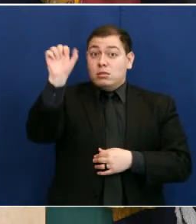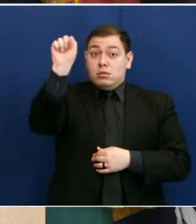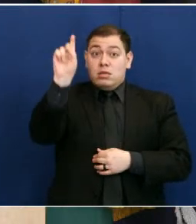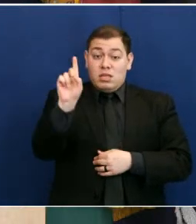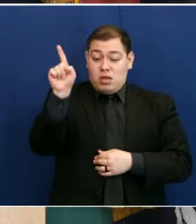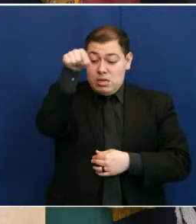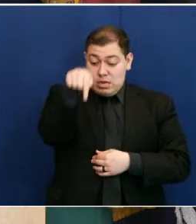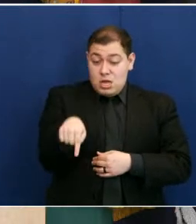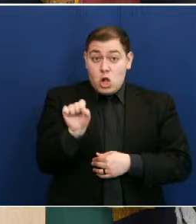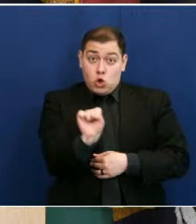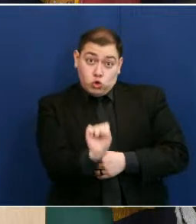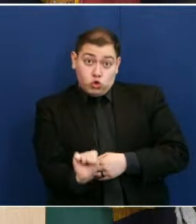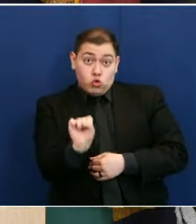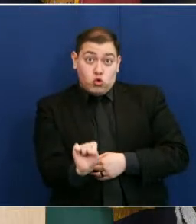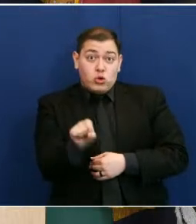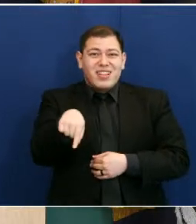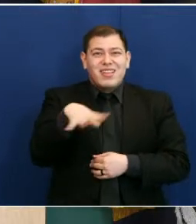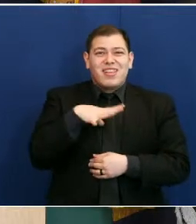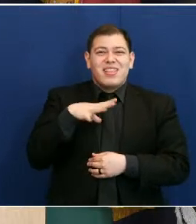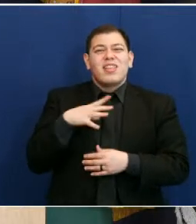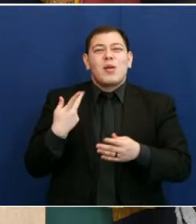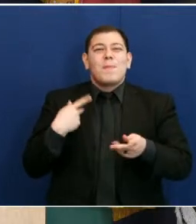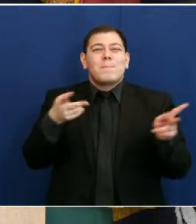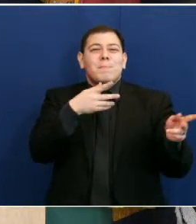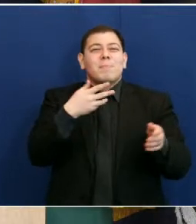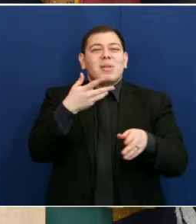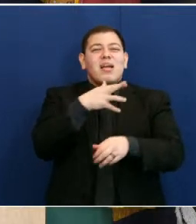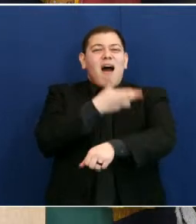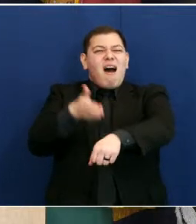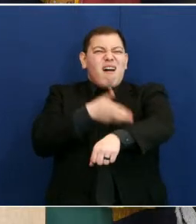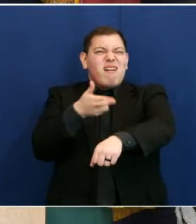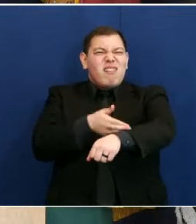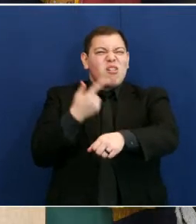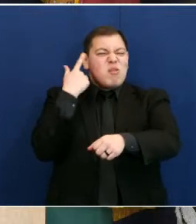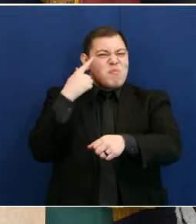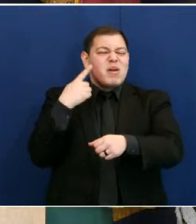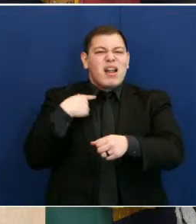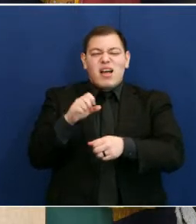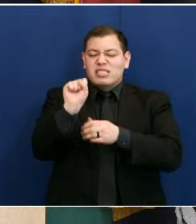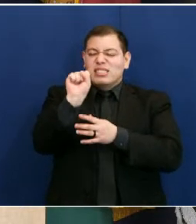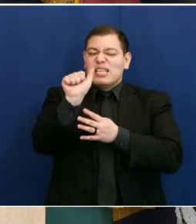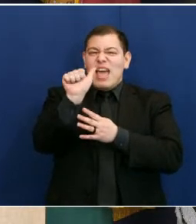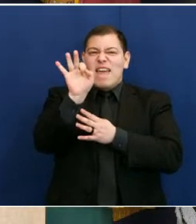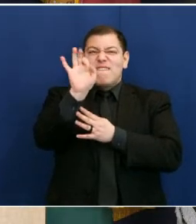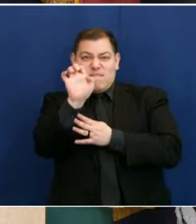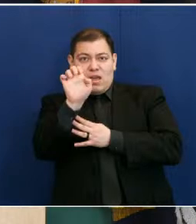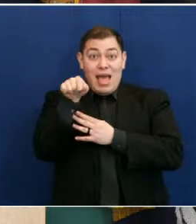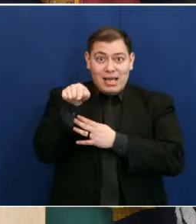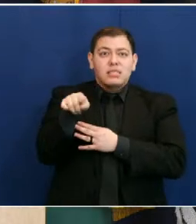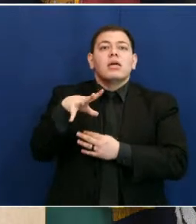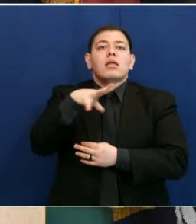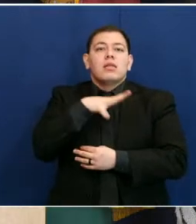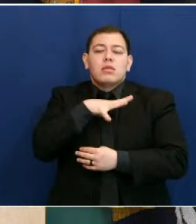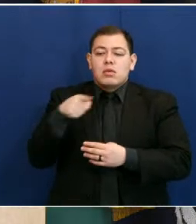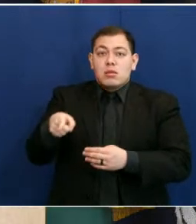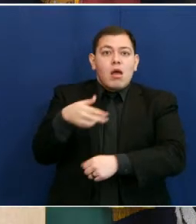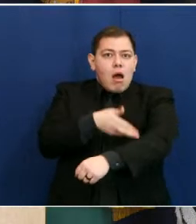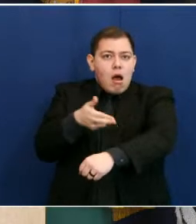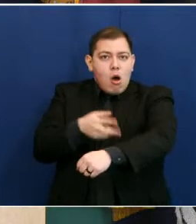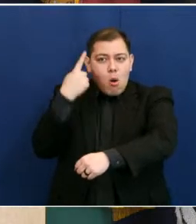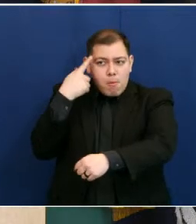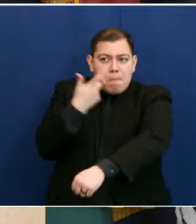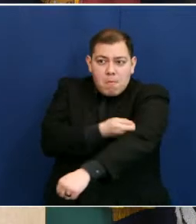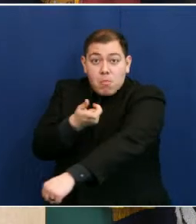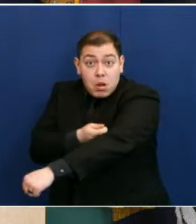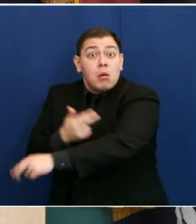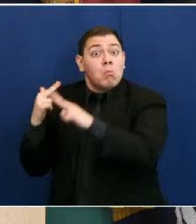Safe, van a ser introducidas en el norte del condado también, porque sabemos que esas intervenciones funcionan. Si bien